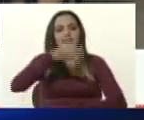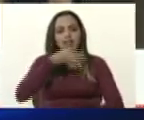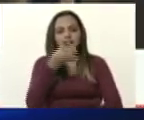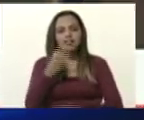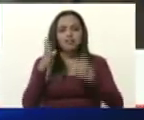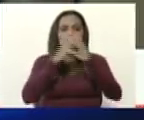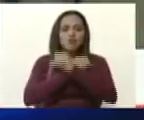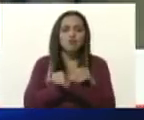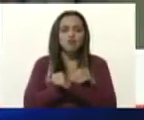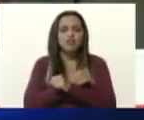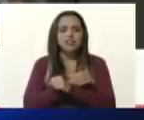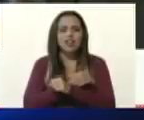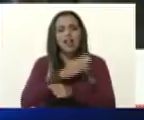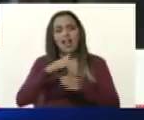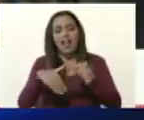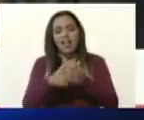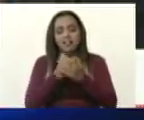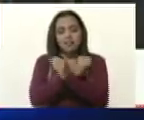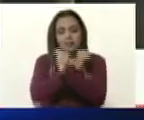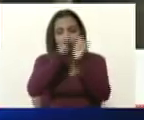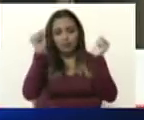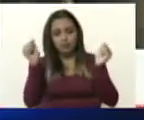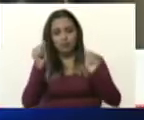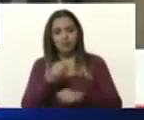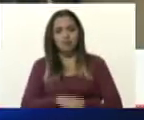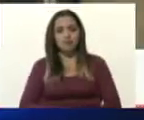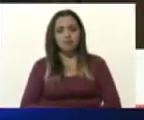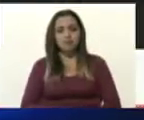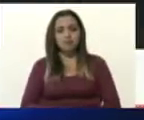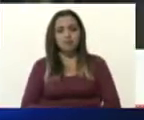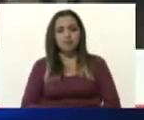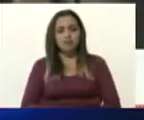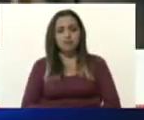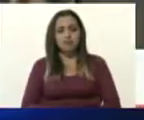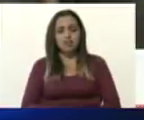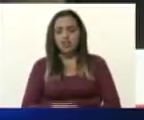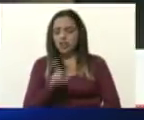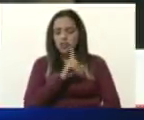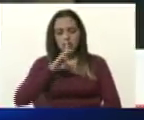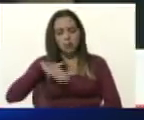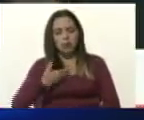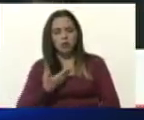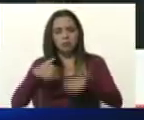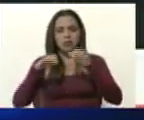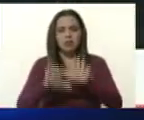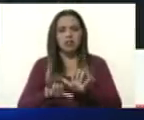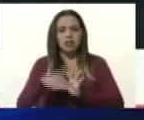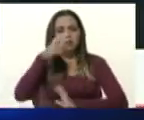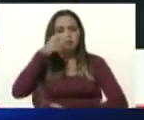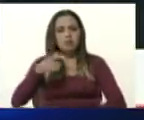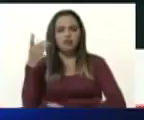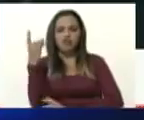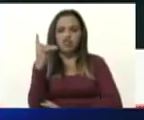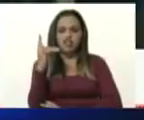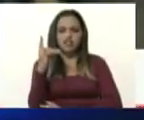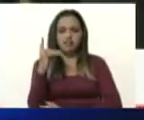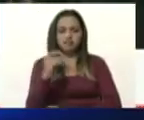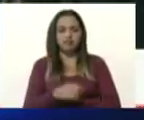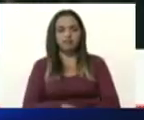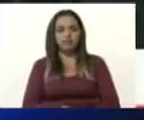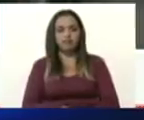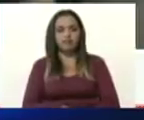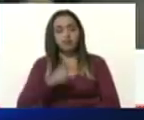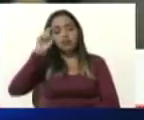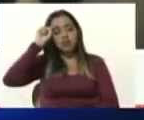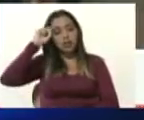las noches todas las madrugadas y no va a haber represión que detenga al pueblo de bolivia tomen nota y